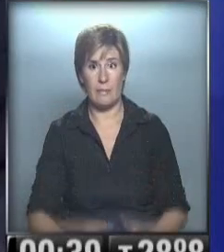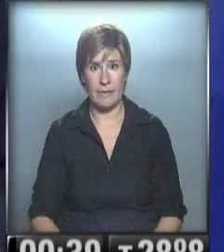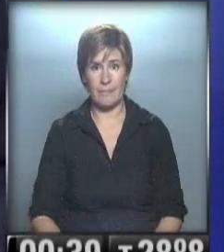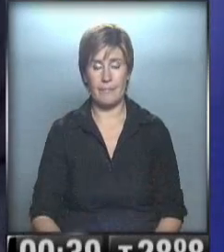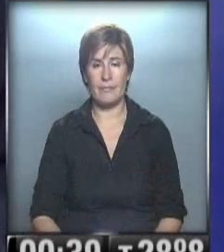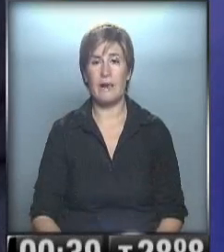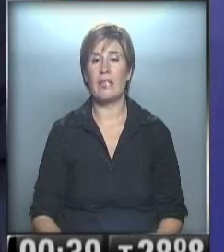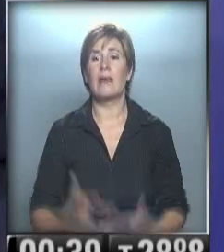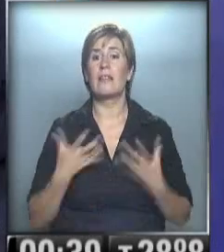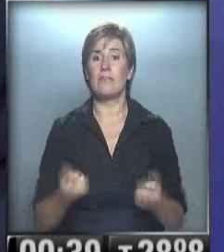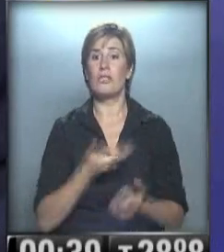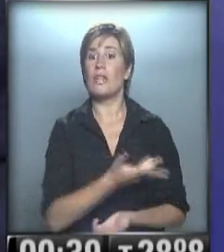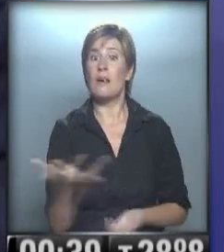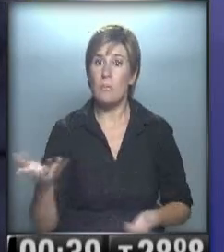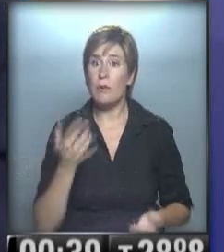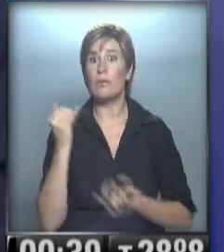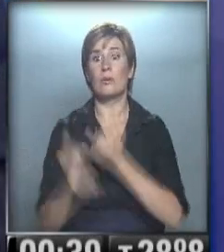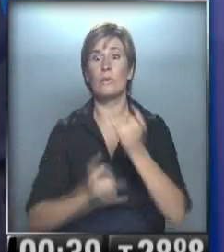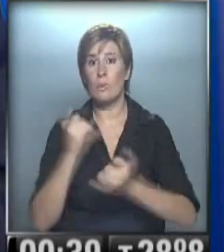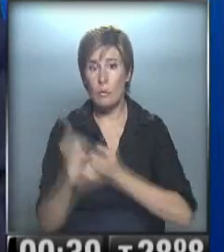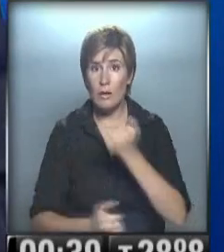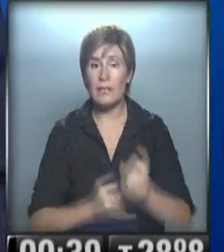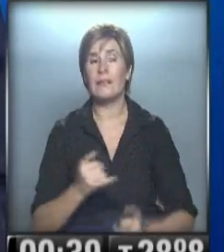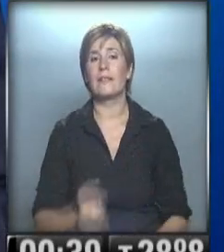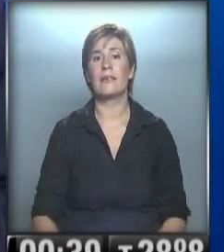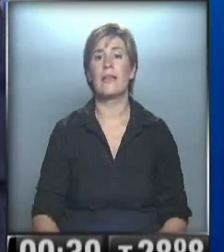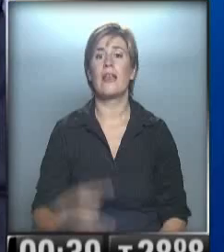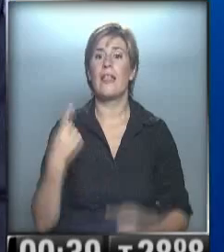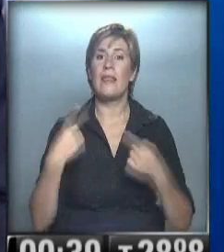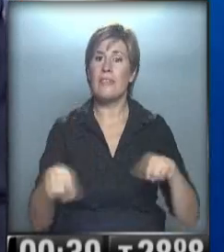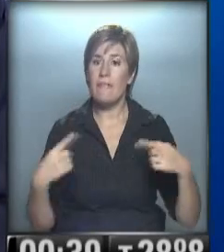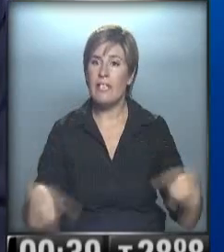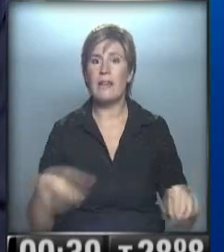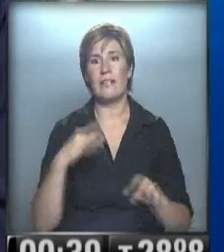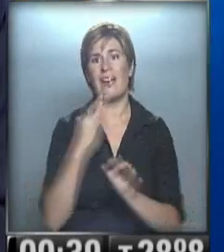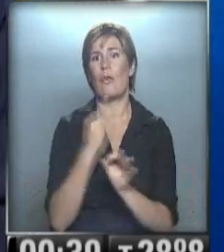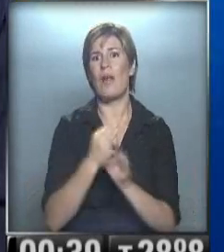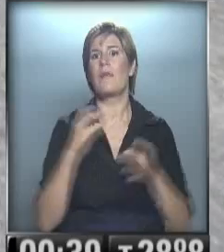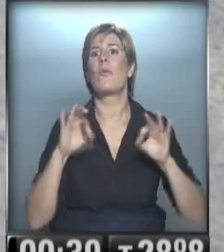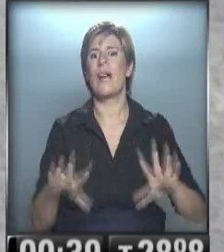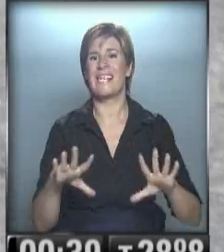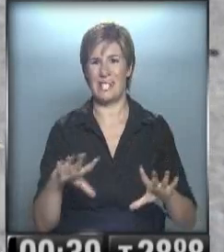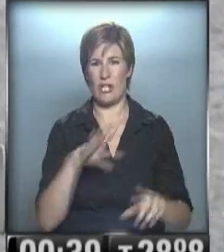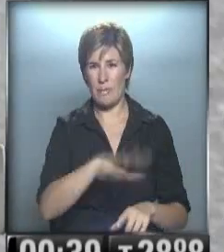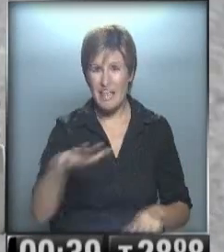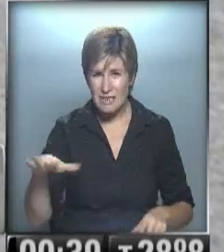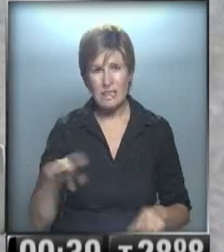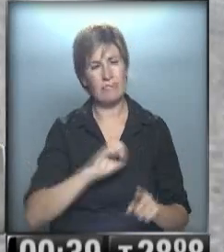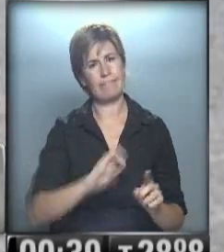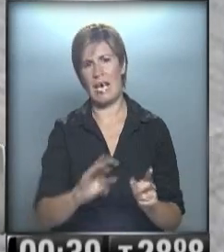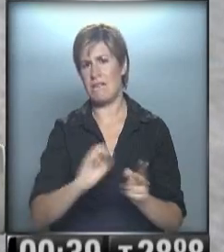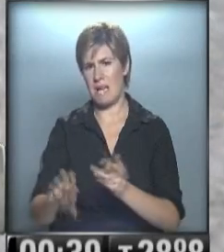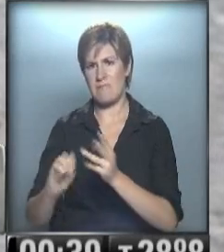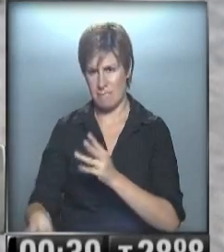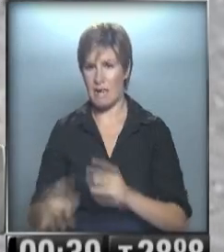Defensoría del Pueblo denuncia irregularidades en las colonias de vacaciones de aquí, de la ciudad de Buenos Aires. ¿Qué han ustedes visto en